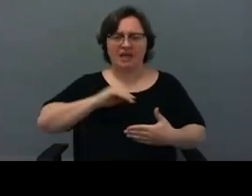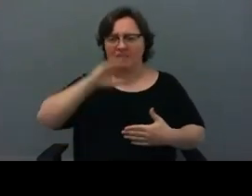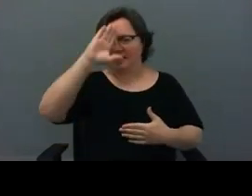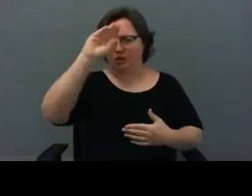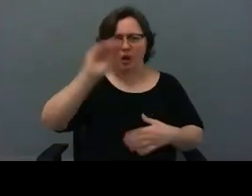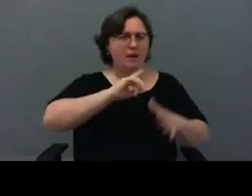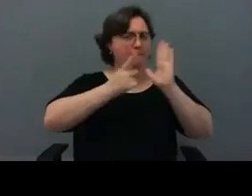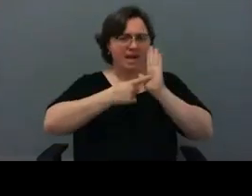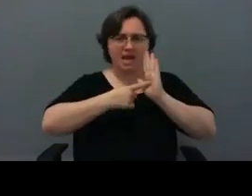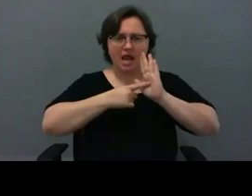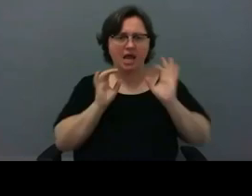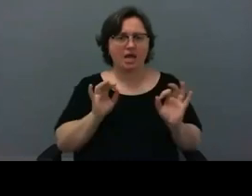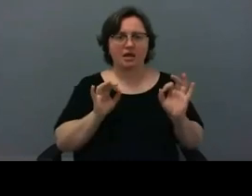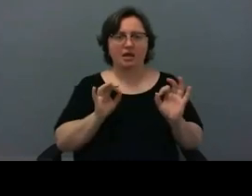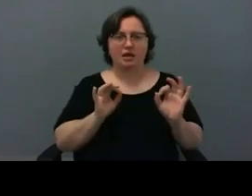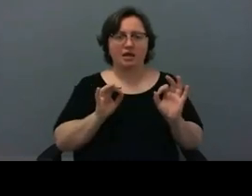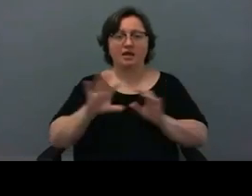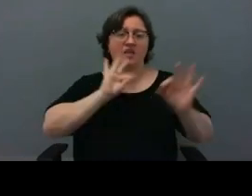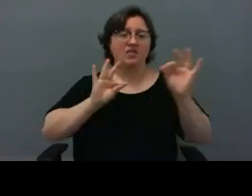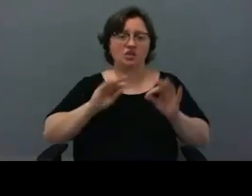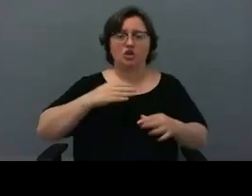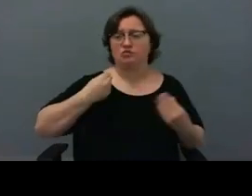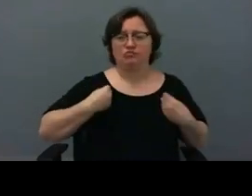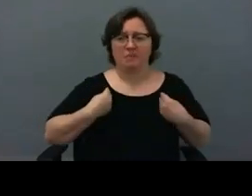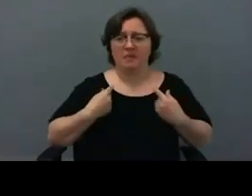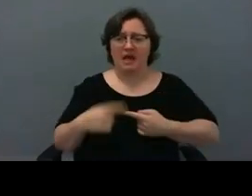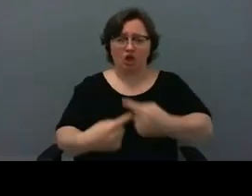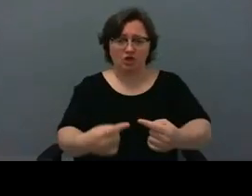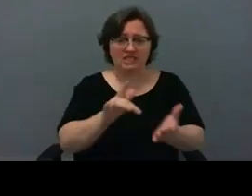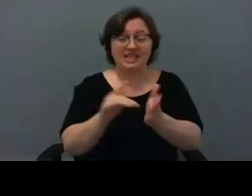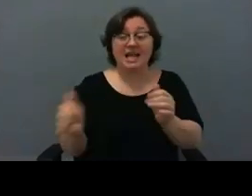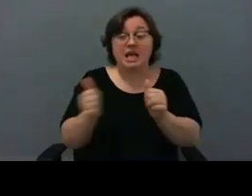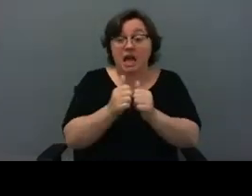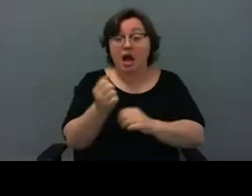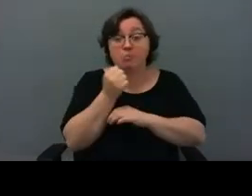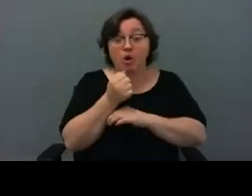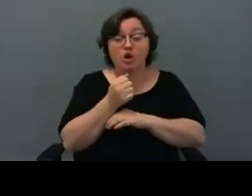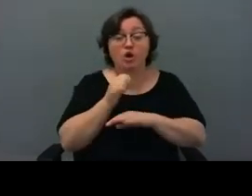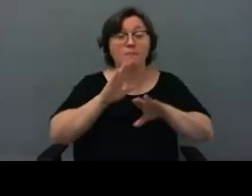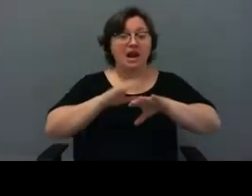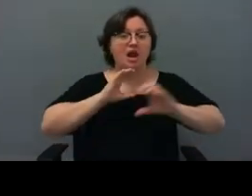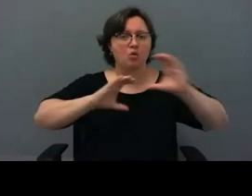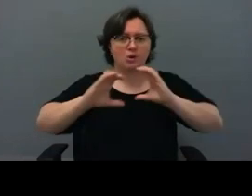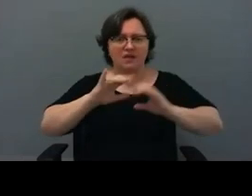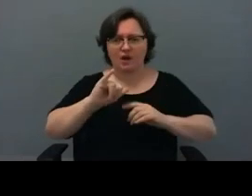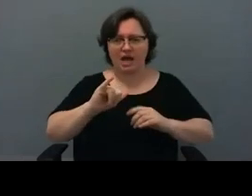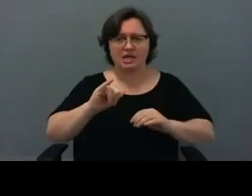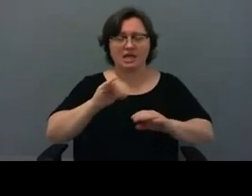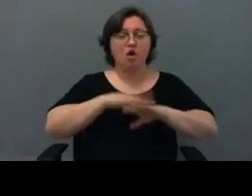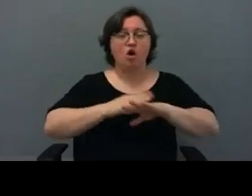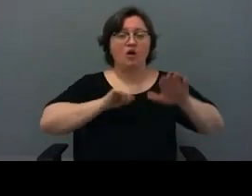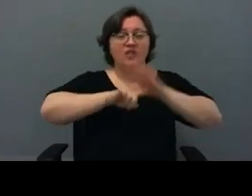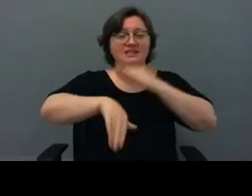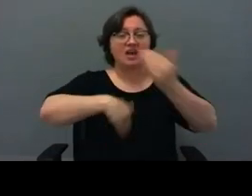intelectual plena, pues decisiones todas las del mundo, con siempre que tengan los apoyos necesarios a la comunicación y al desarrollo de